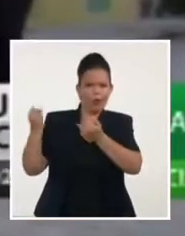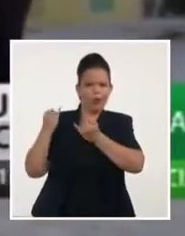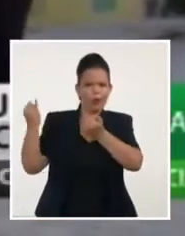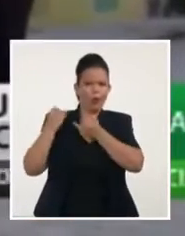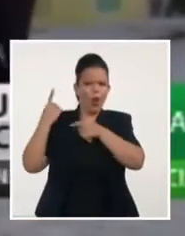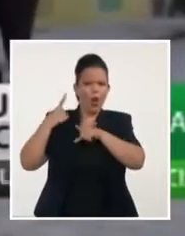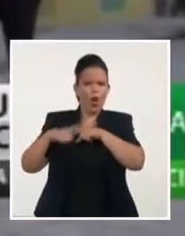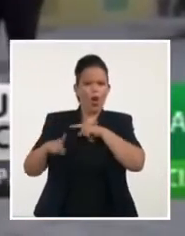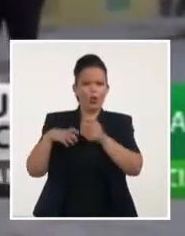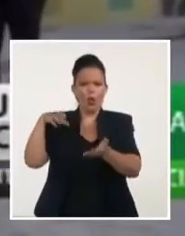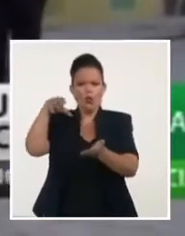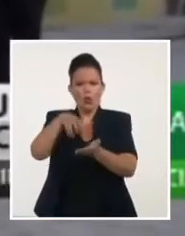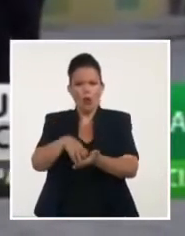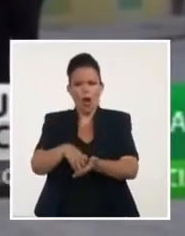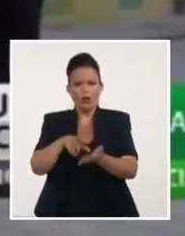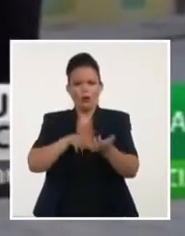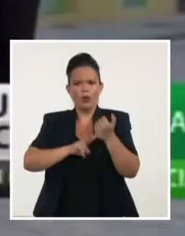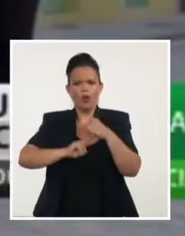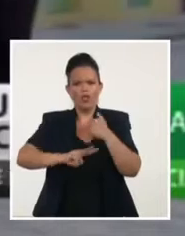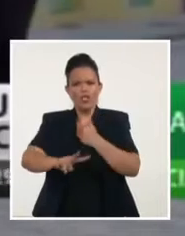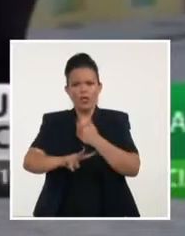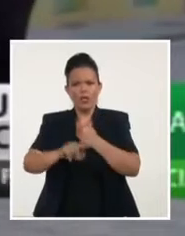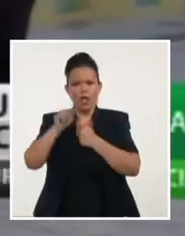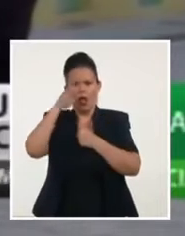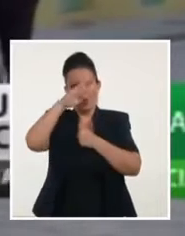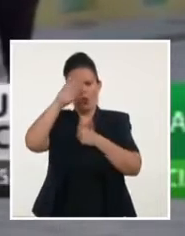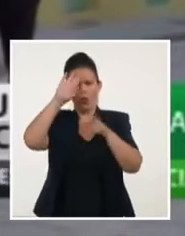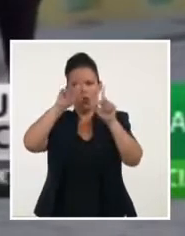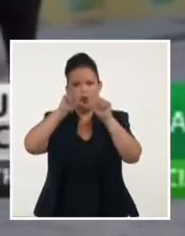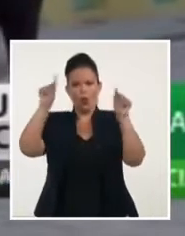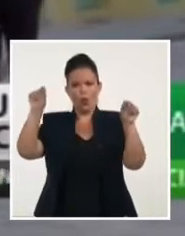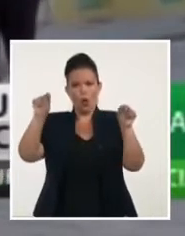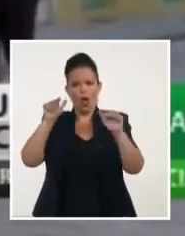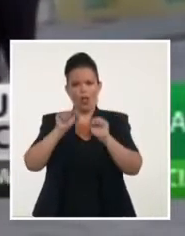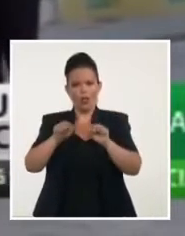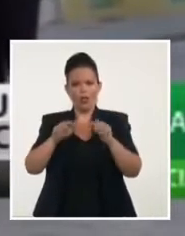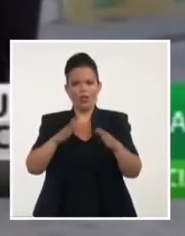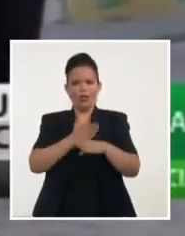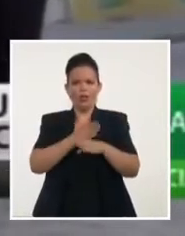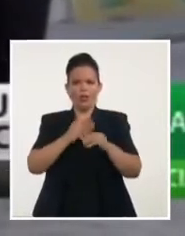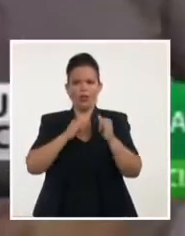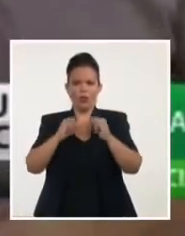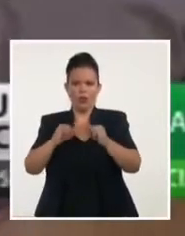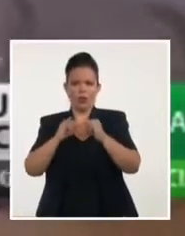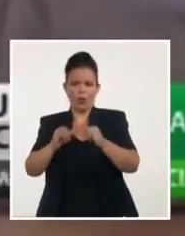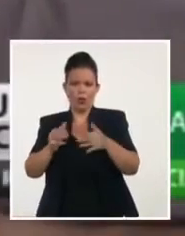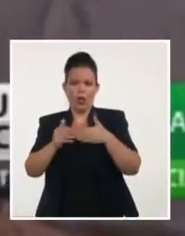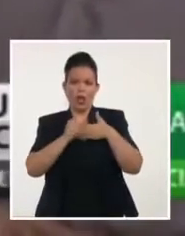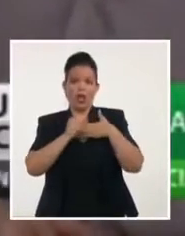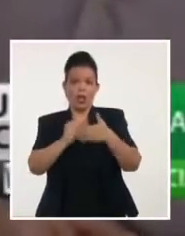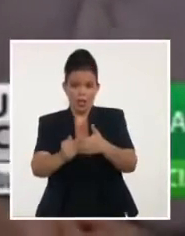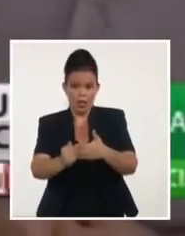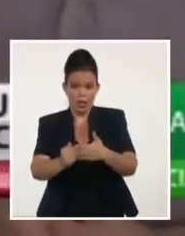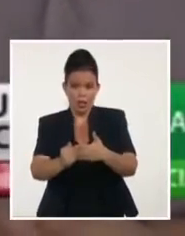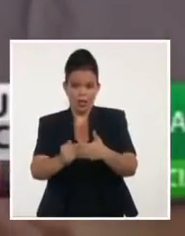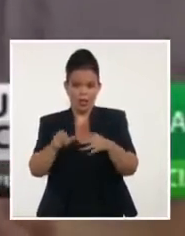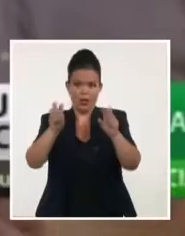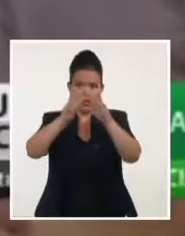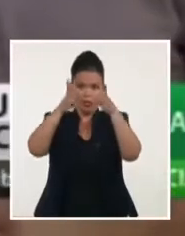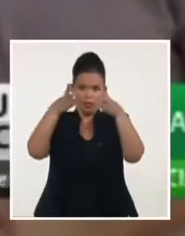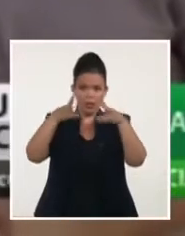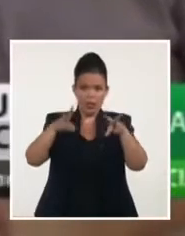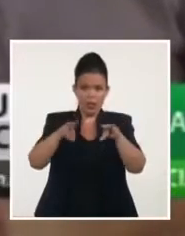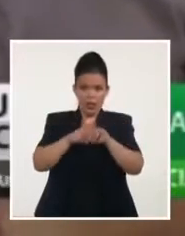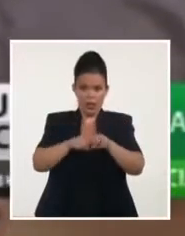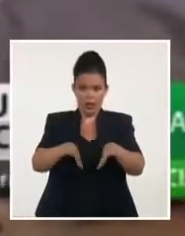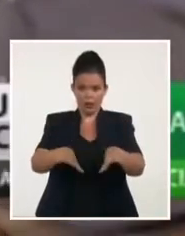había ocurrido, habían también influencers, de estos llamados influencers cubanos y líderes que son líderes dentro de la oposición